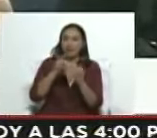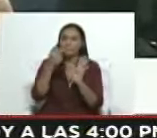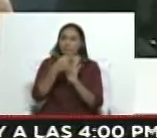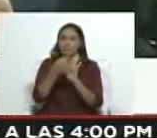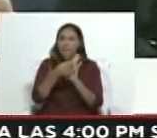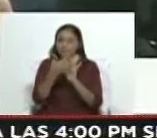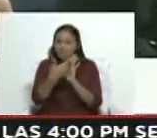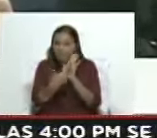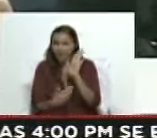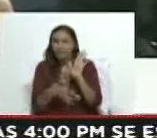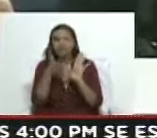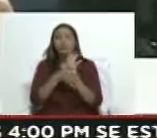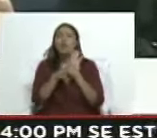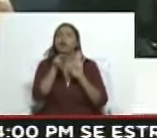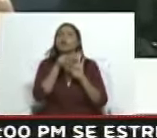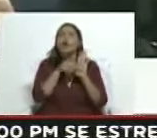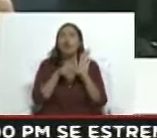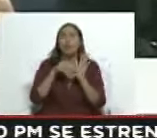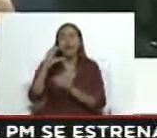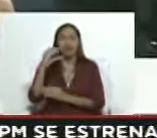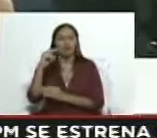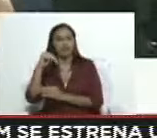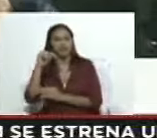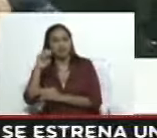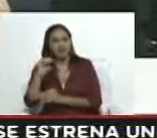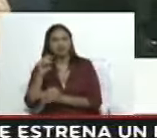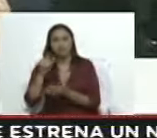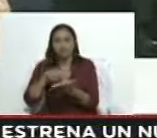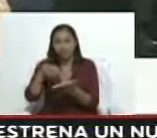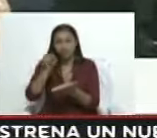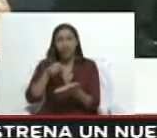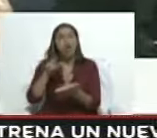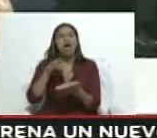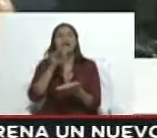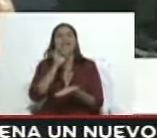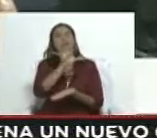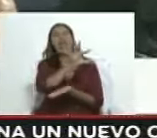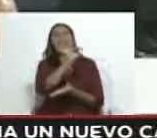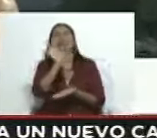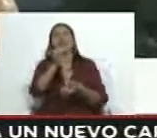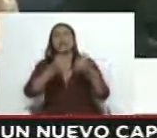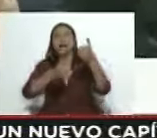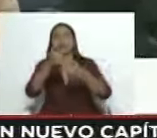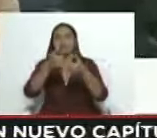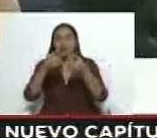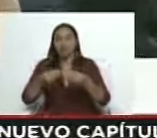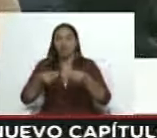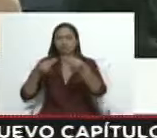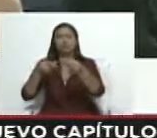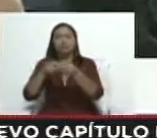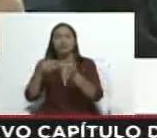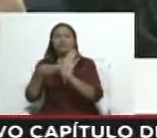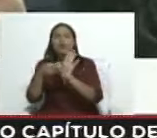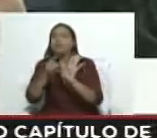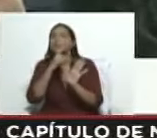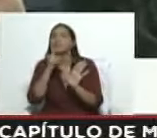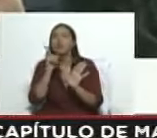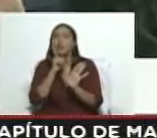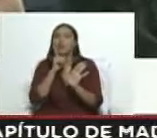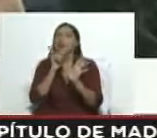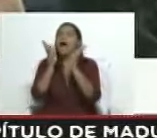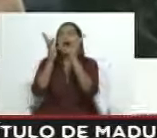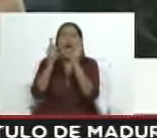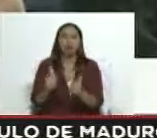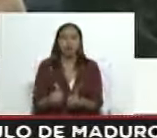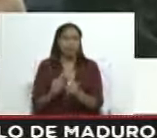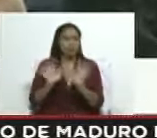Electoral y precisamente pues iniciar este proceso de postulaciones. Como mencionábamos anteriormente, este proceso es un proceso automatizado